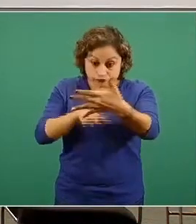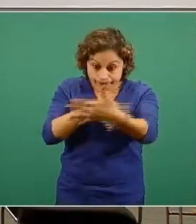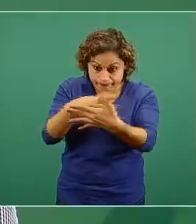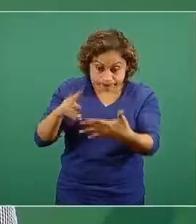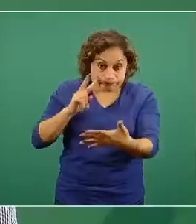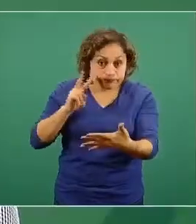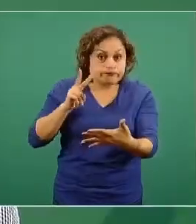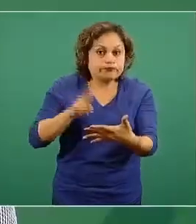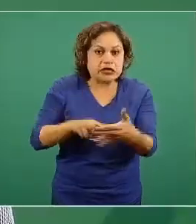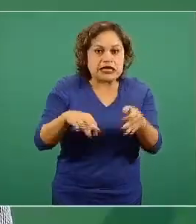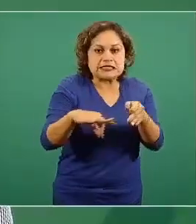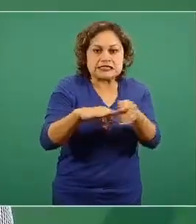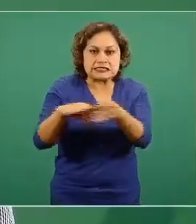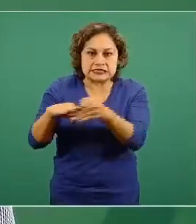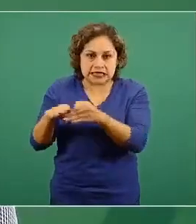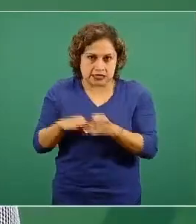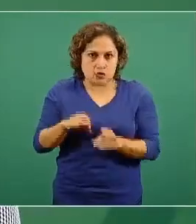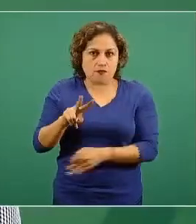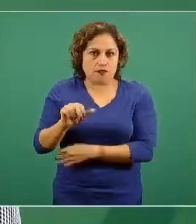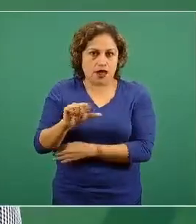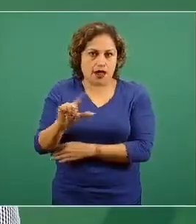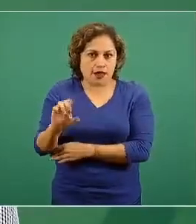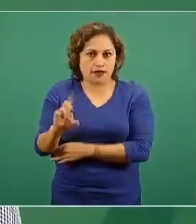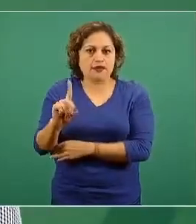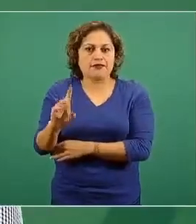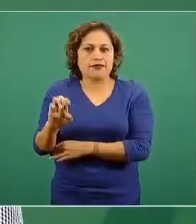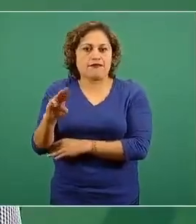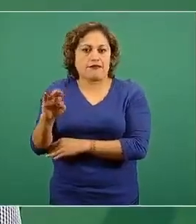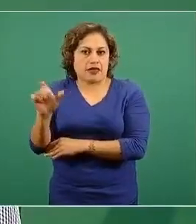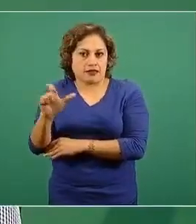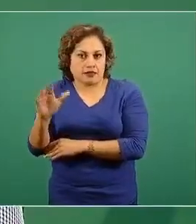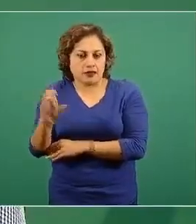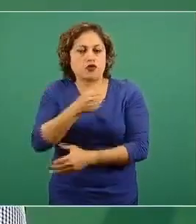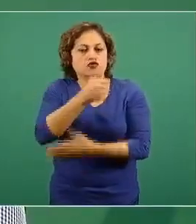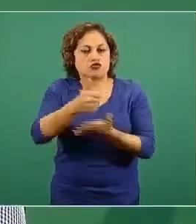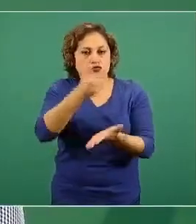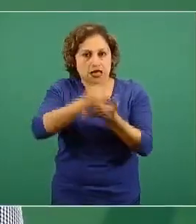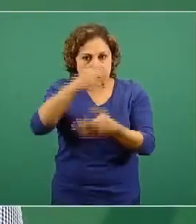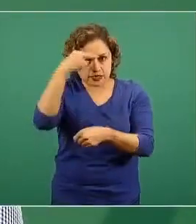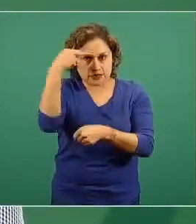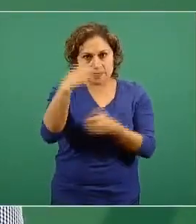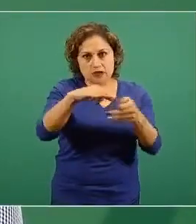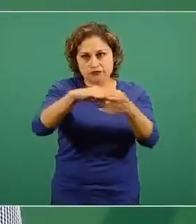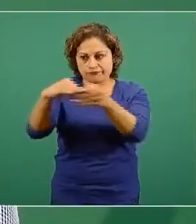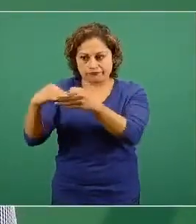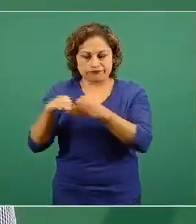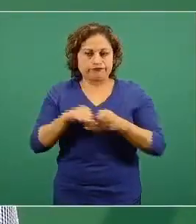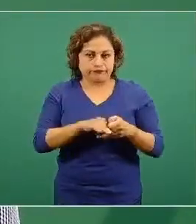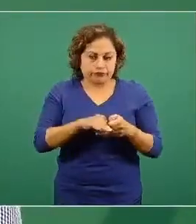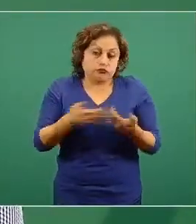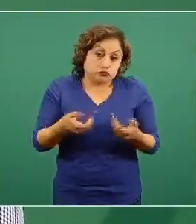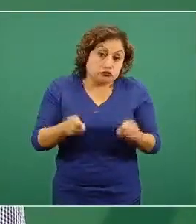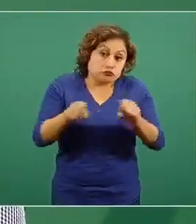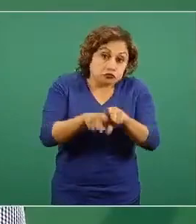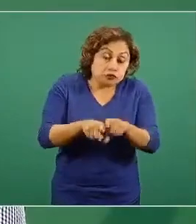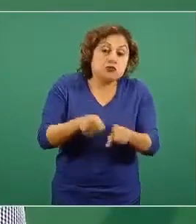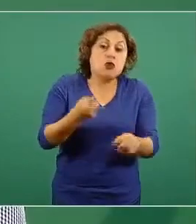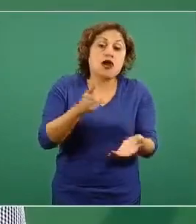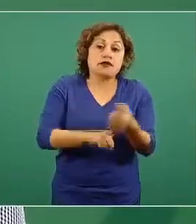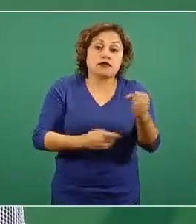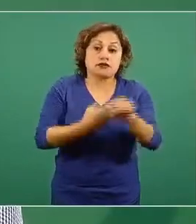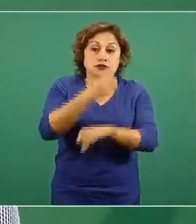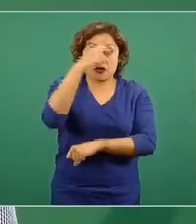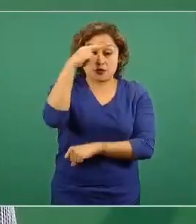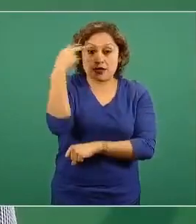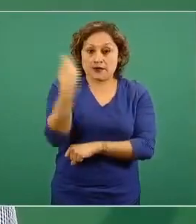decir, son residentes de la Ciudad de México, pero también de los municipios conurbados del Estado de México, y estos también aportan